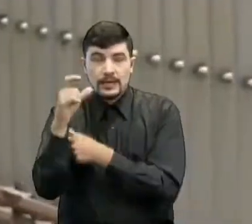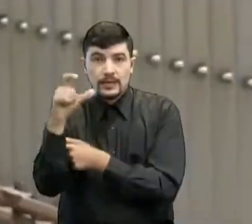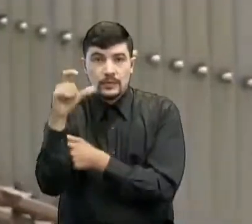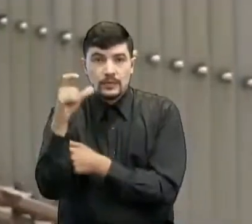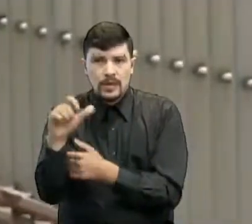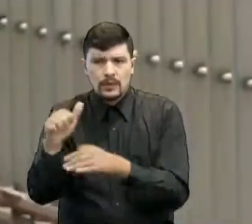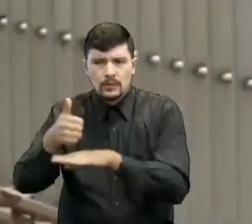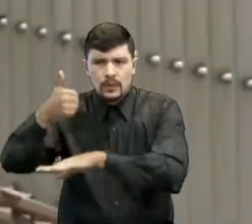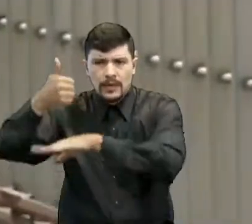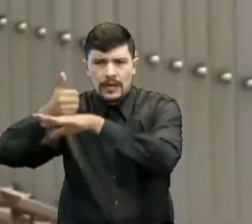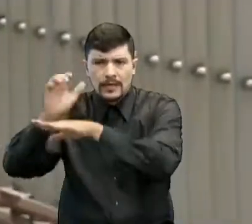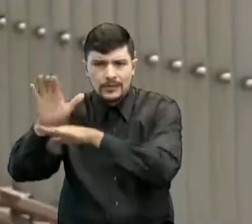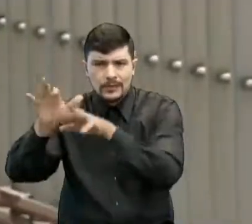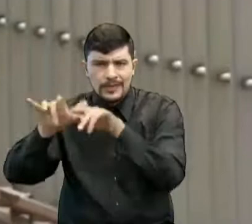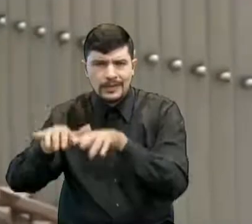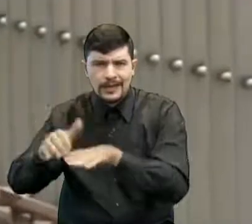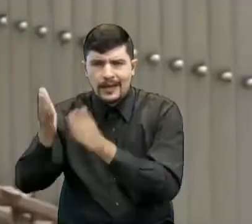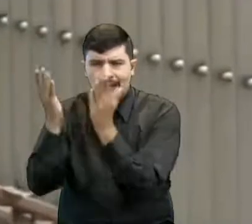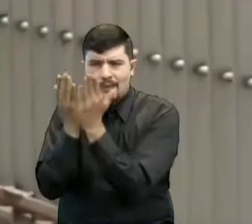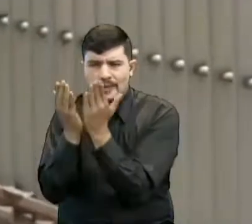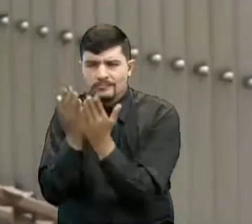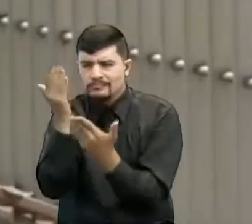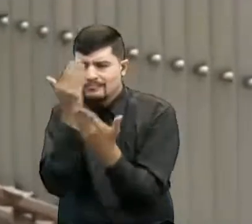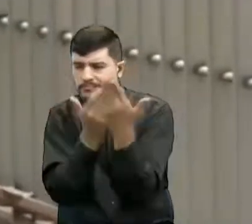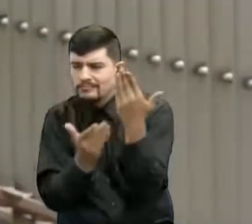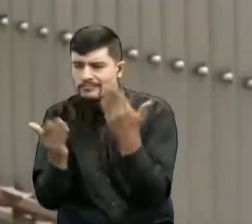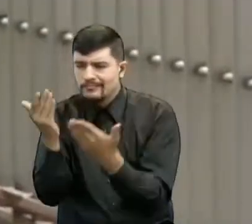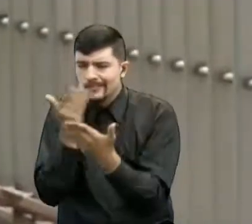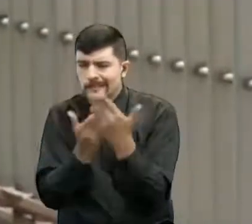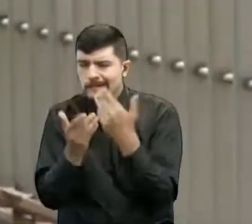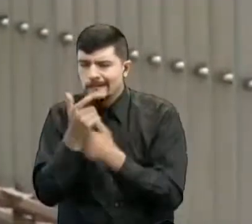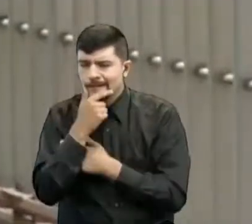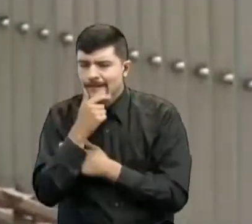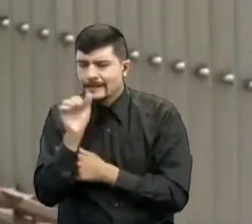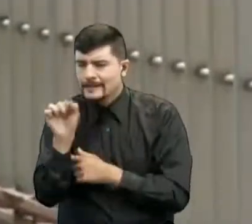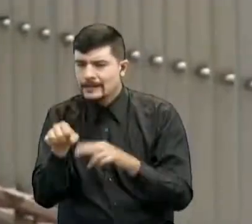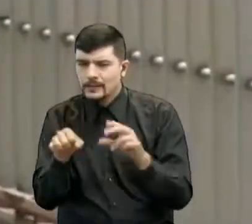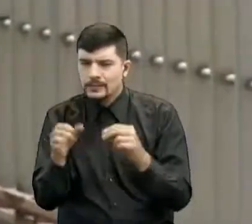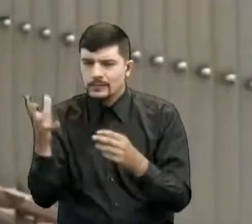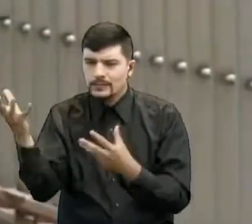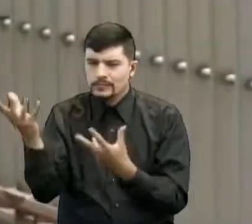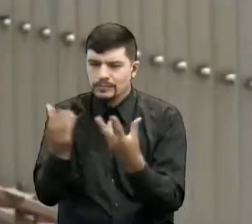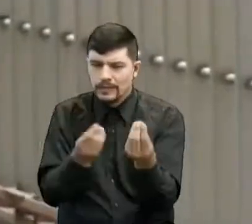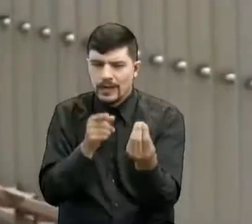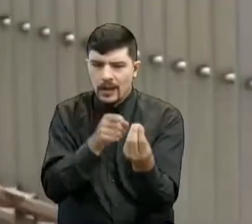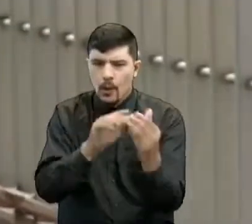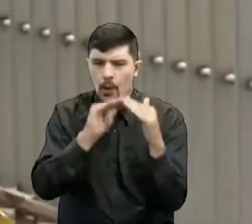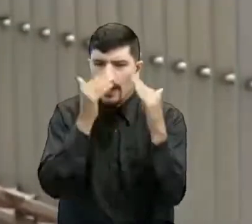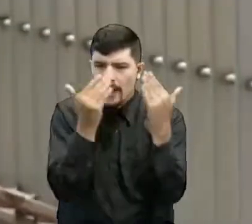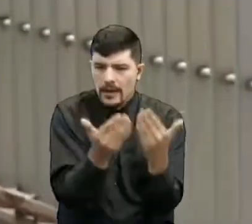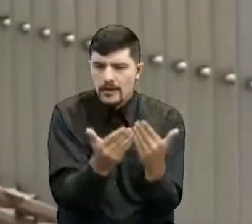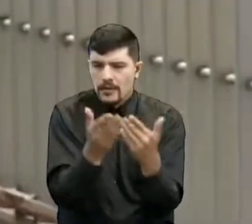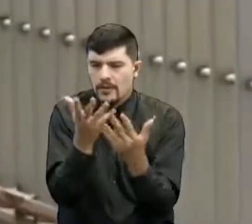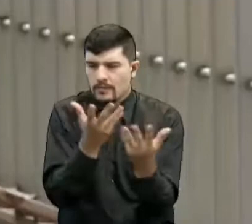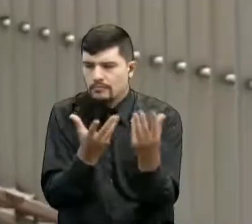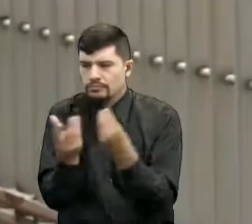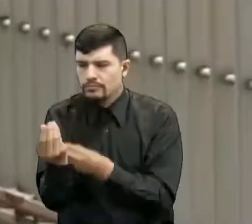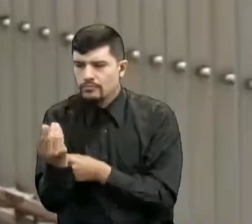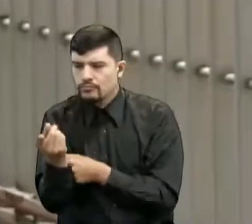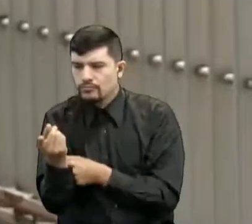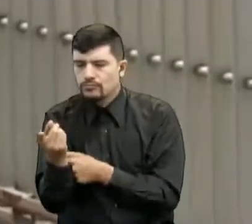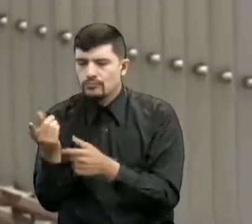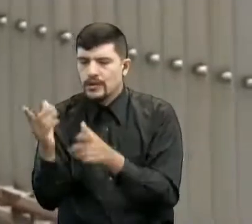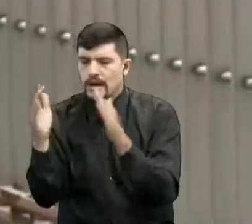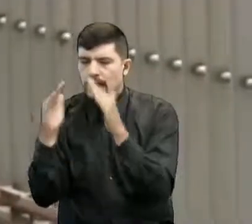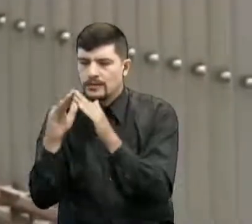educativas siguen analizando lo que se conoce como la alternancia, regresar poco a poco los estudiantes a las aulas de clase aquí en